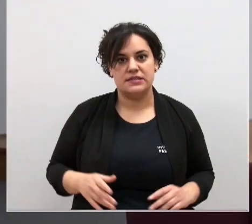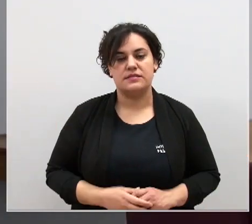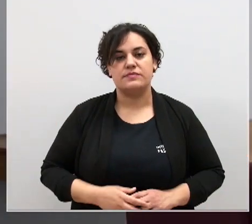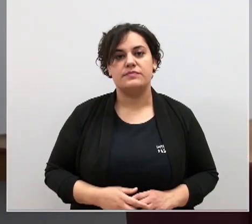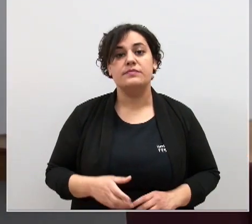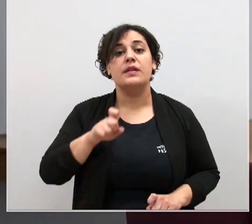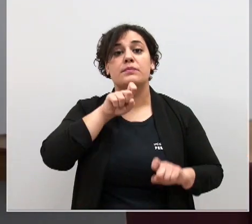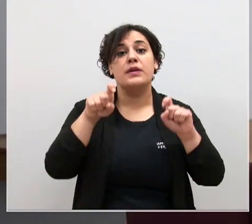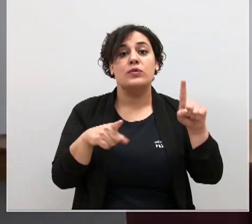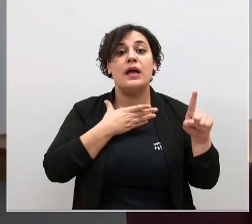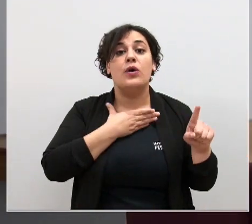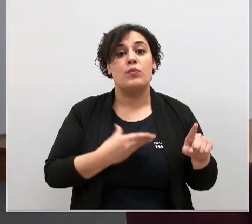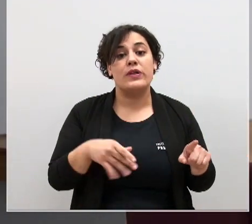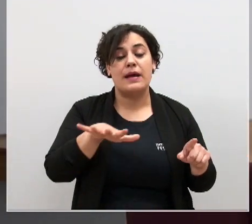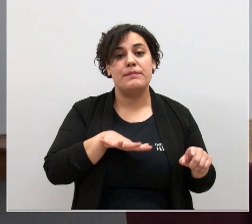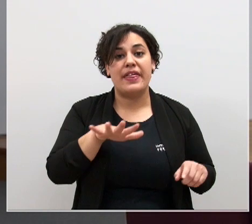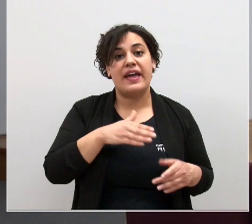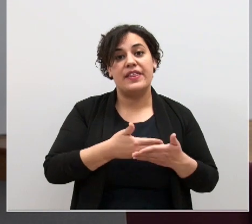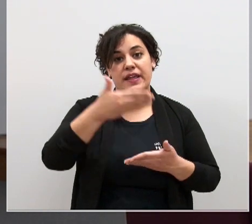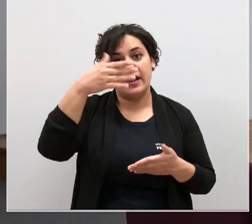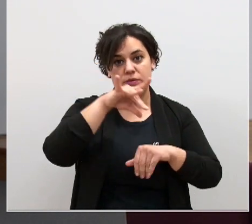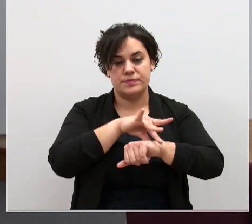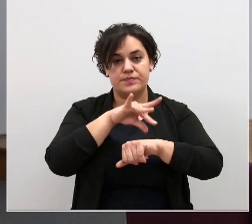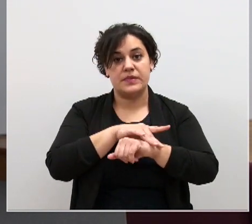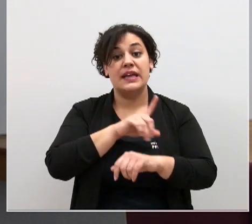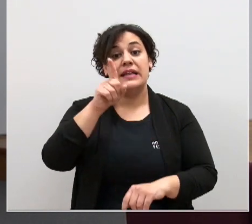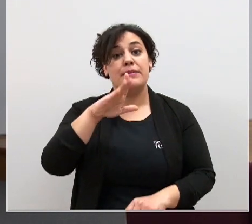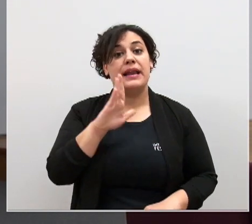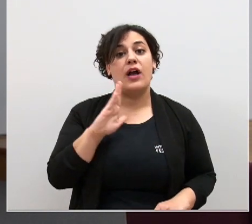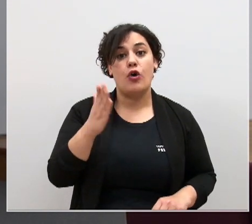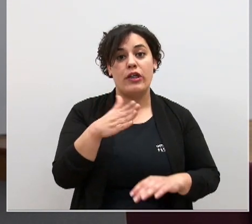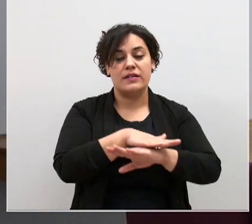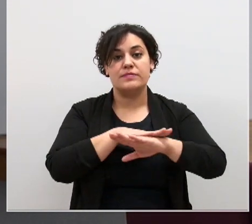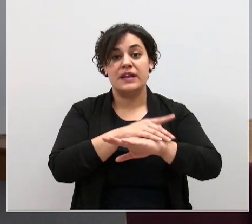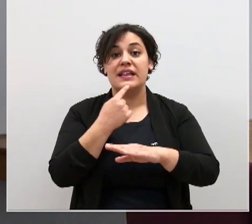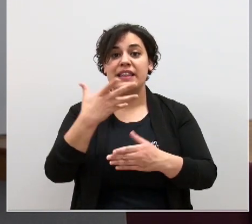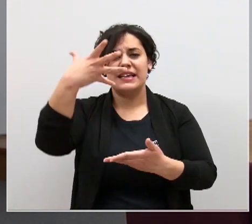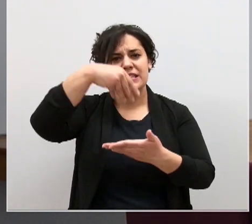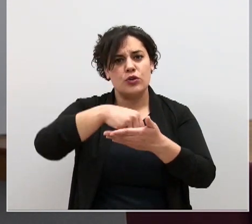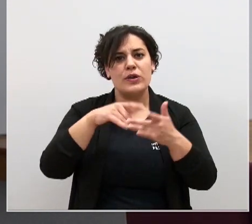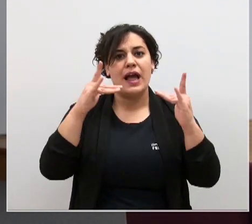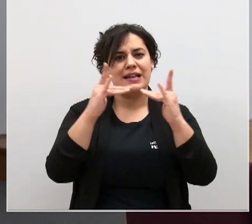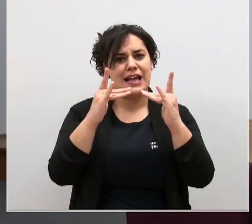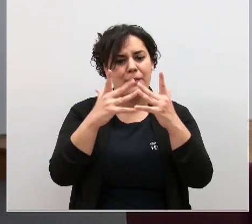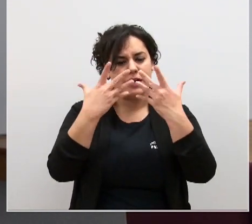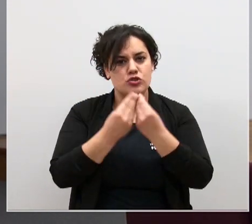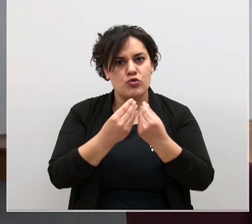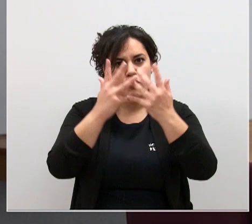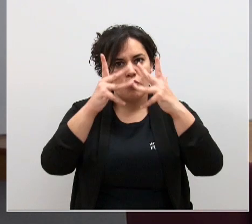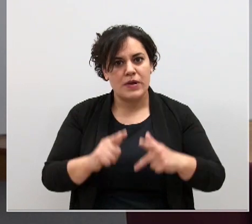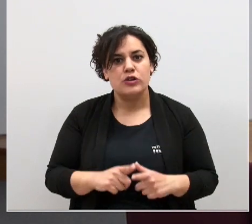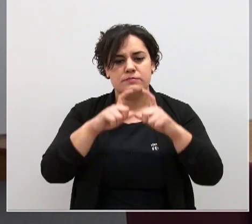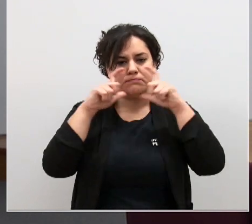Murcia Plaza y Diario Médico. La orden del Ministerio también pide que se incluyan el número de camas, la presión de urgencias y las